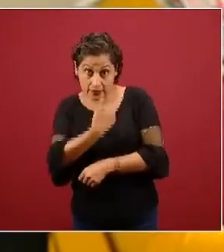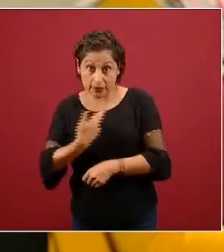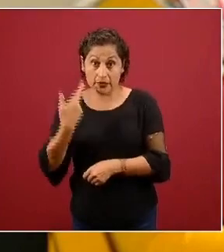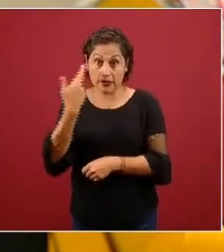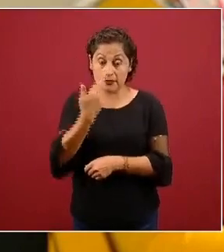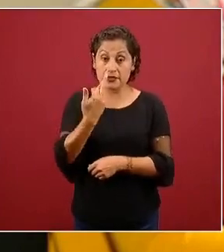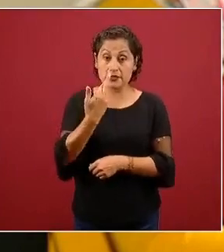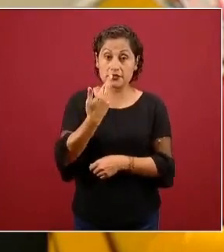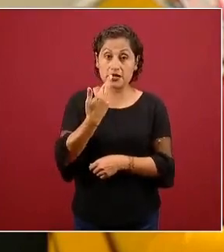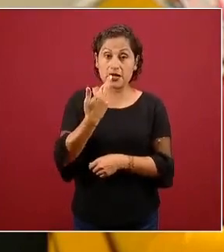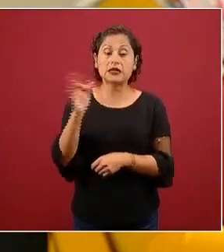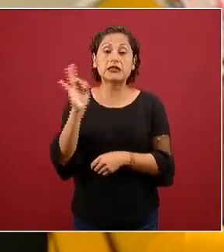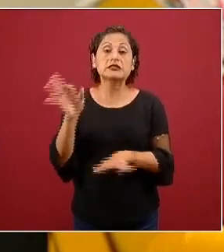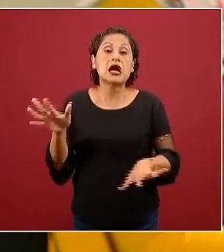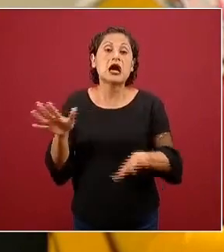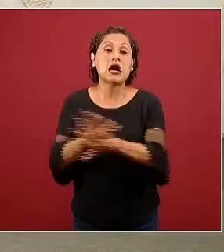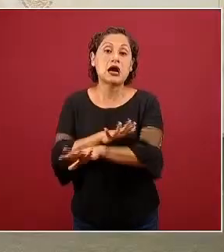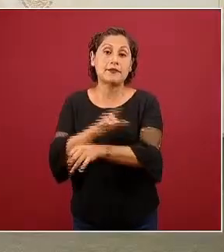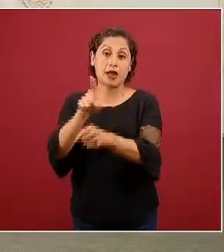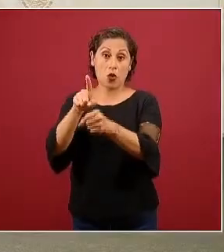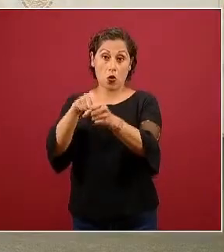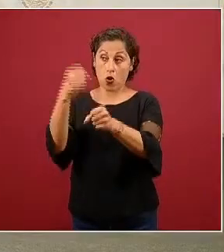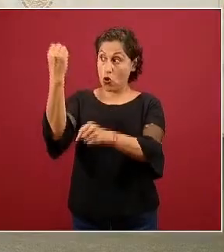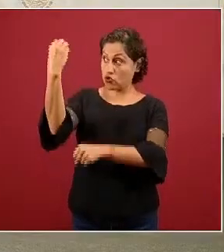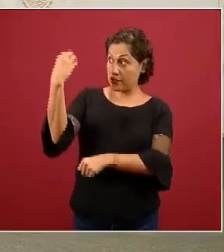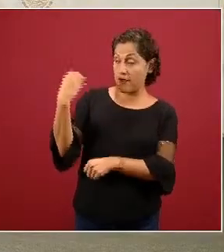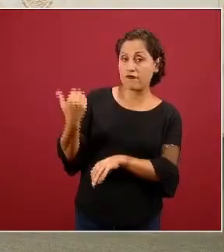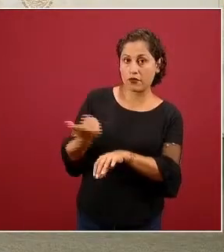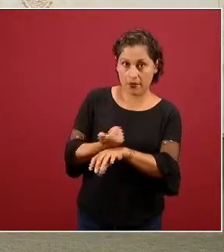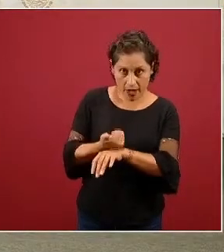pasen algunas a semáforo amarillo?